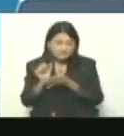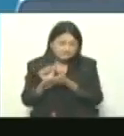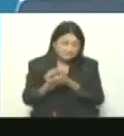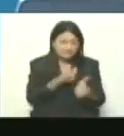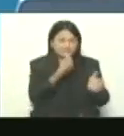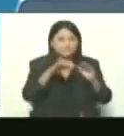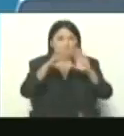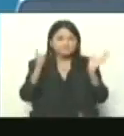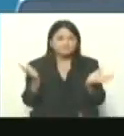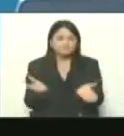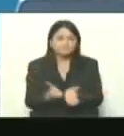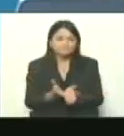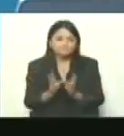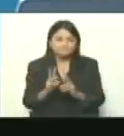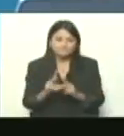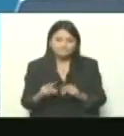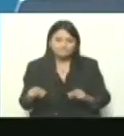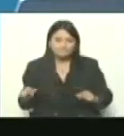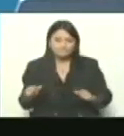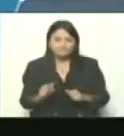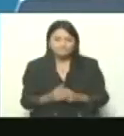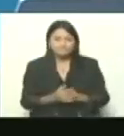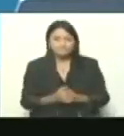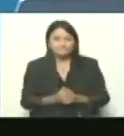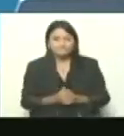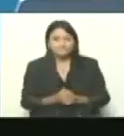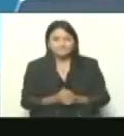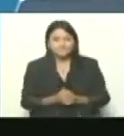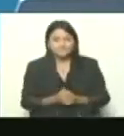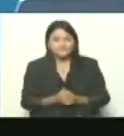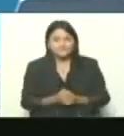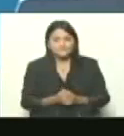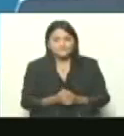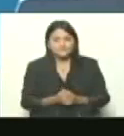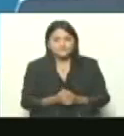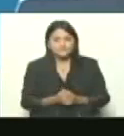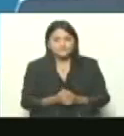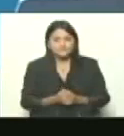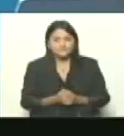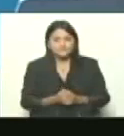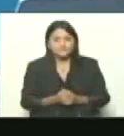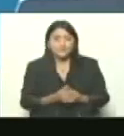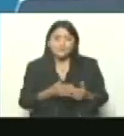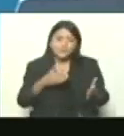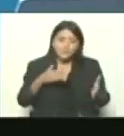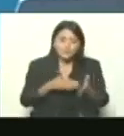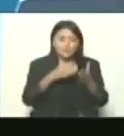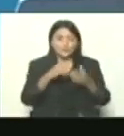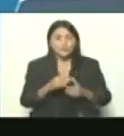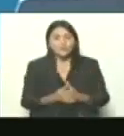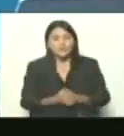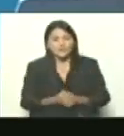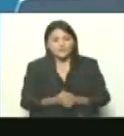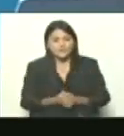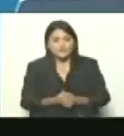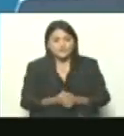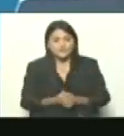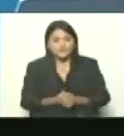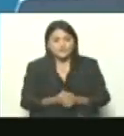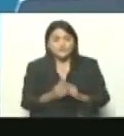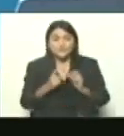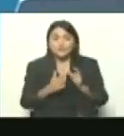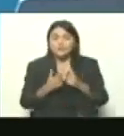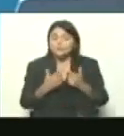Tierra. Los llamados países desarrollados, que han destruido el planeta Tierra. El Amazonas es uno